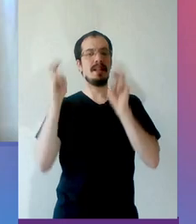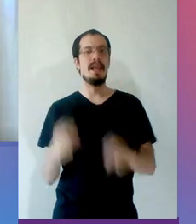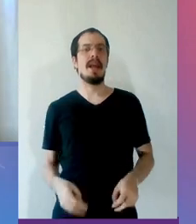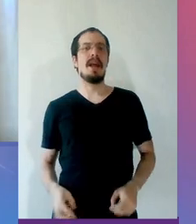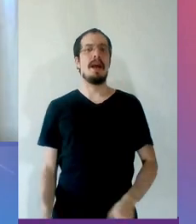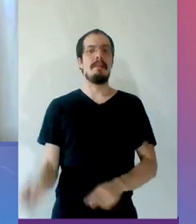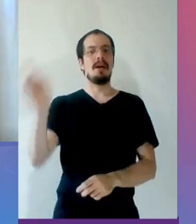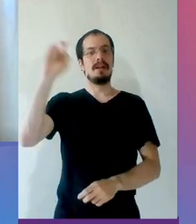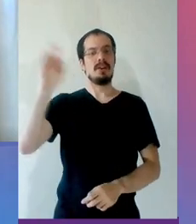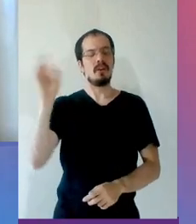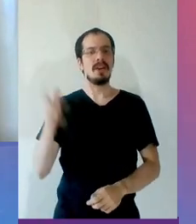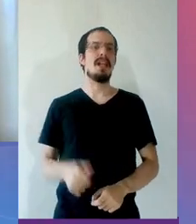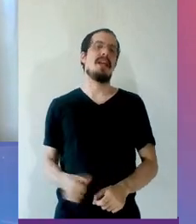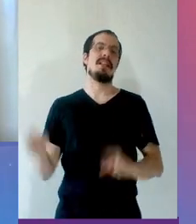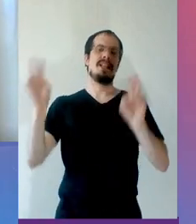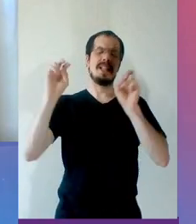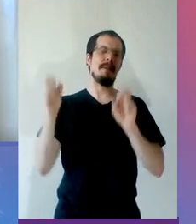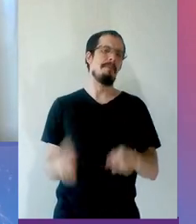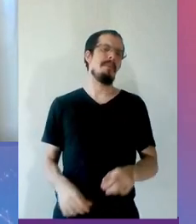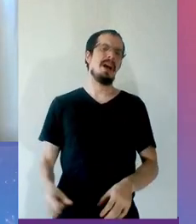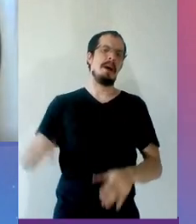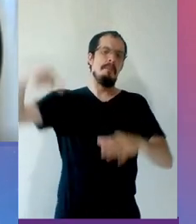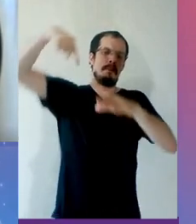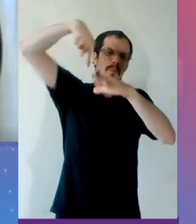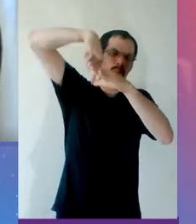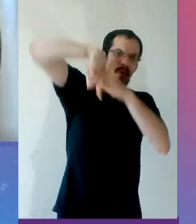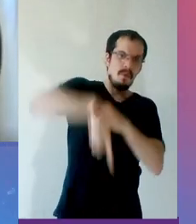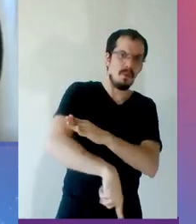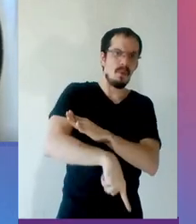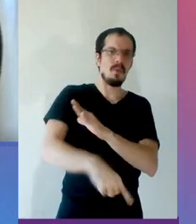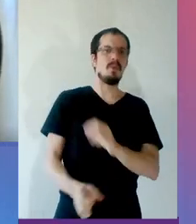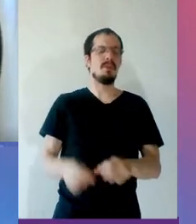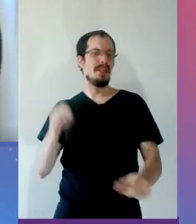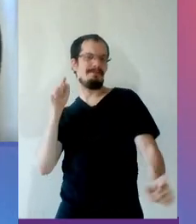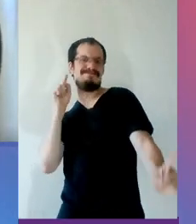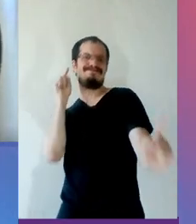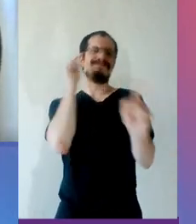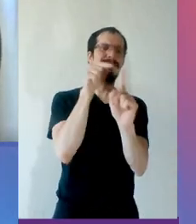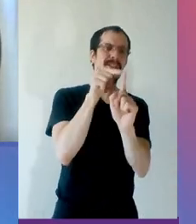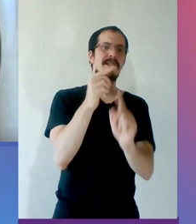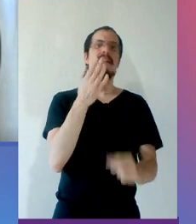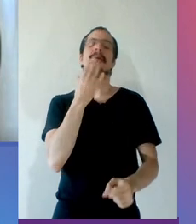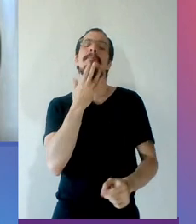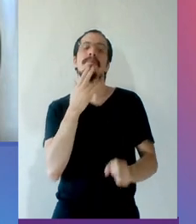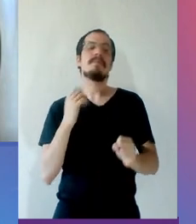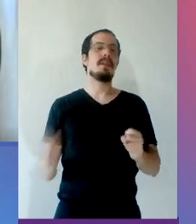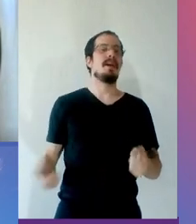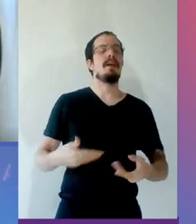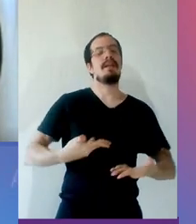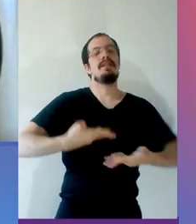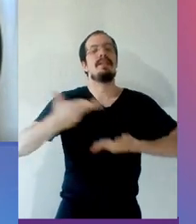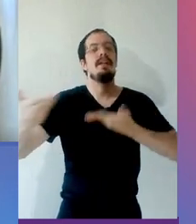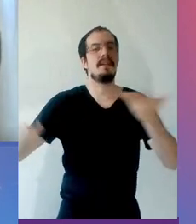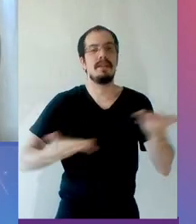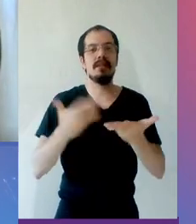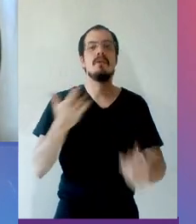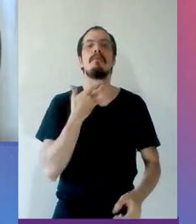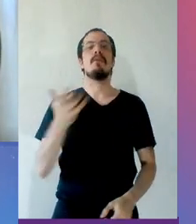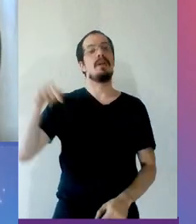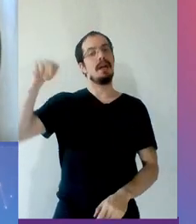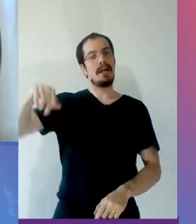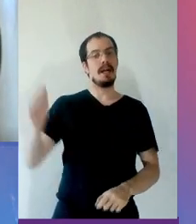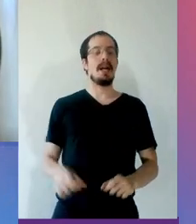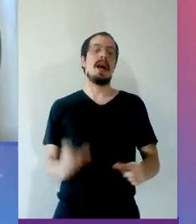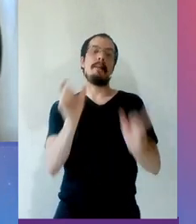misión y vocación de servicio con respecto a los distintos áreas de interés de la población, sobre todo